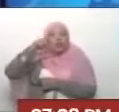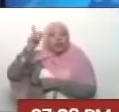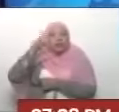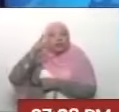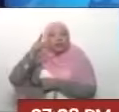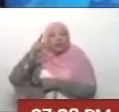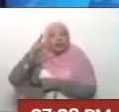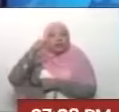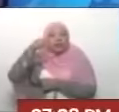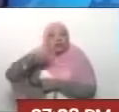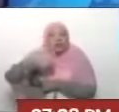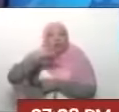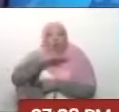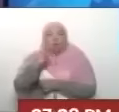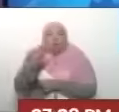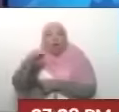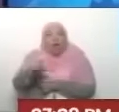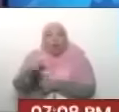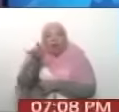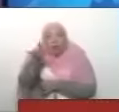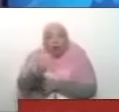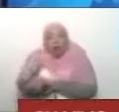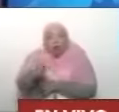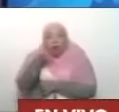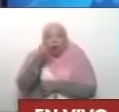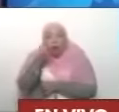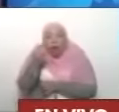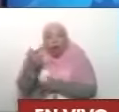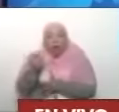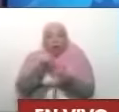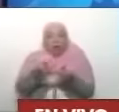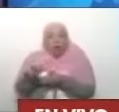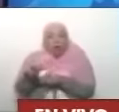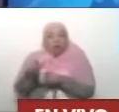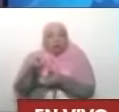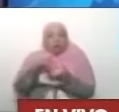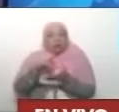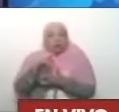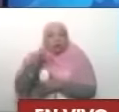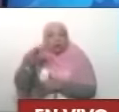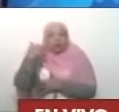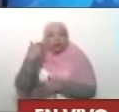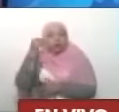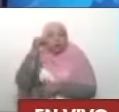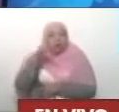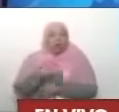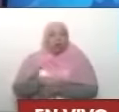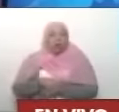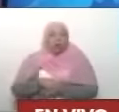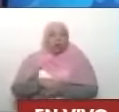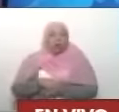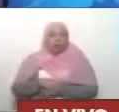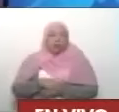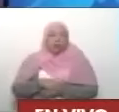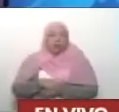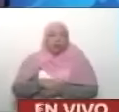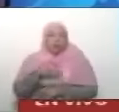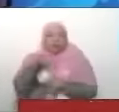el hoy difunto Jorge Clark. Fuimos los que fuimos a Etiopía a recibir ese